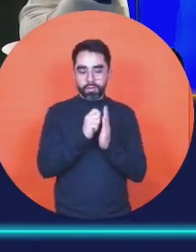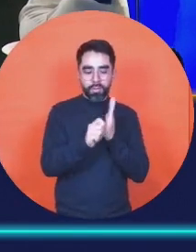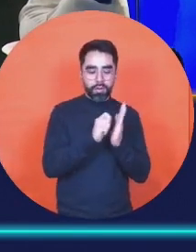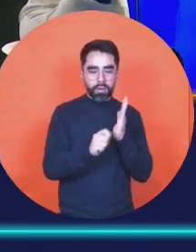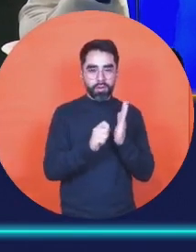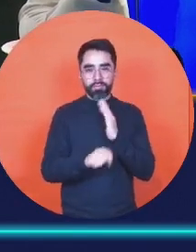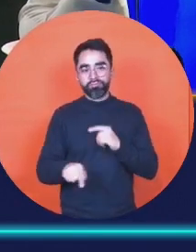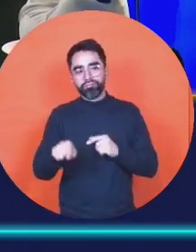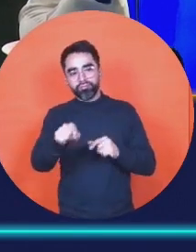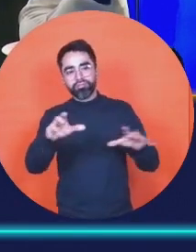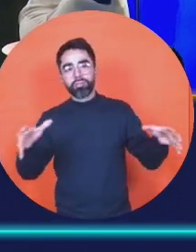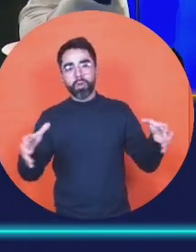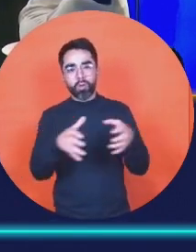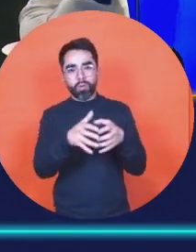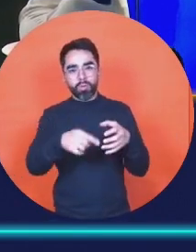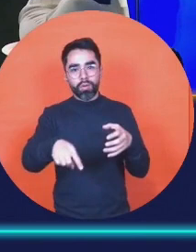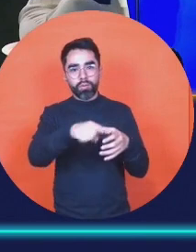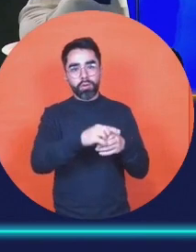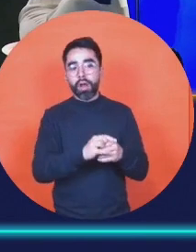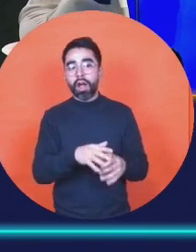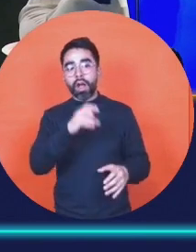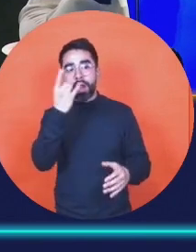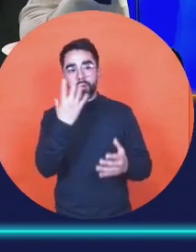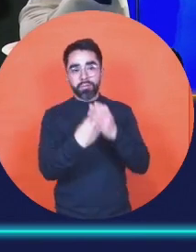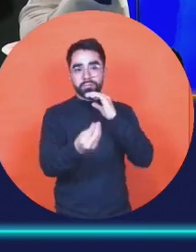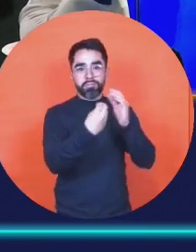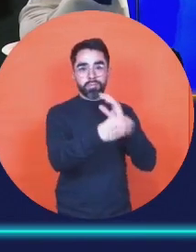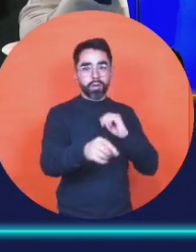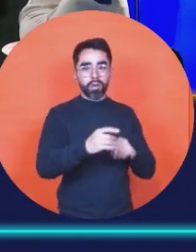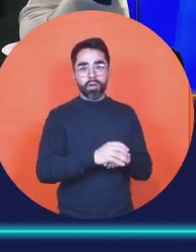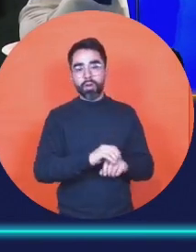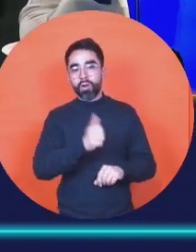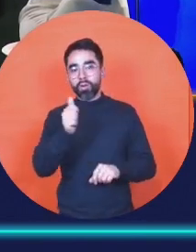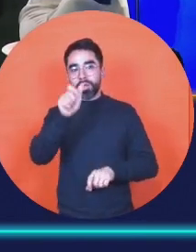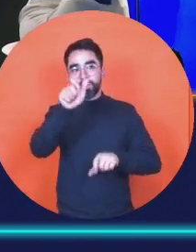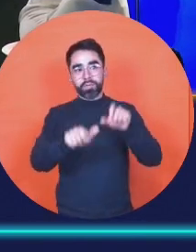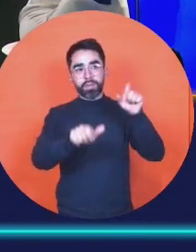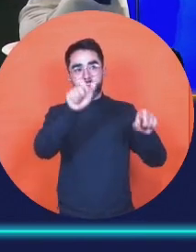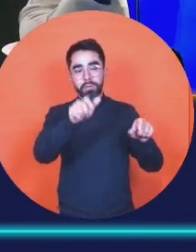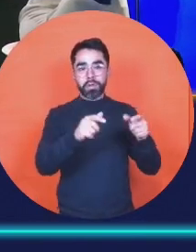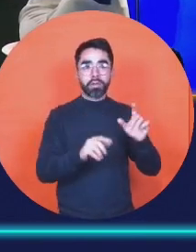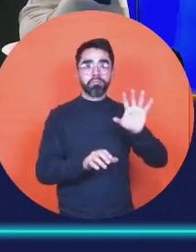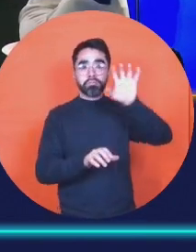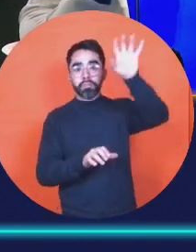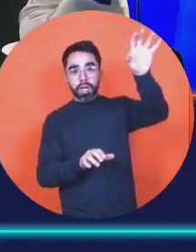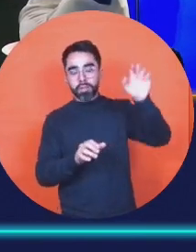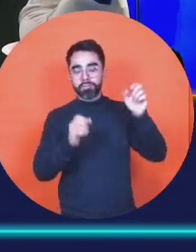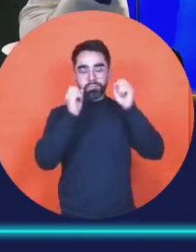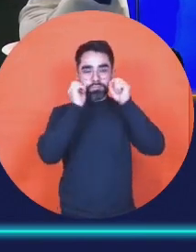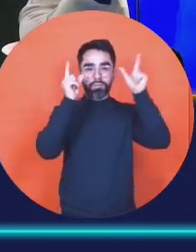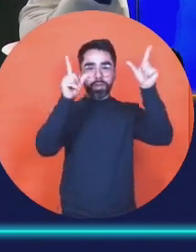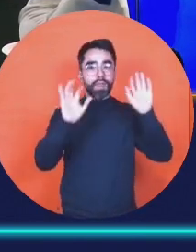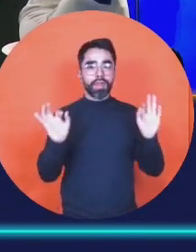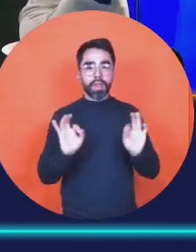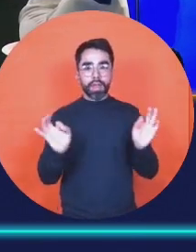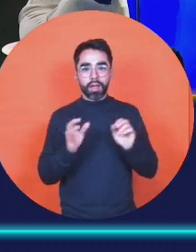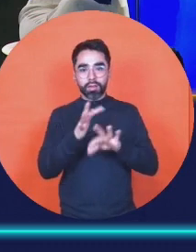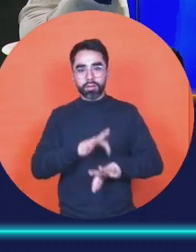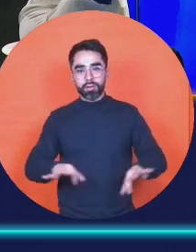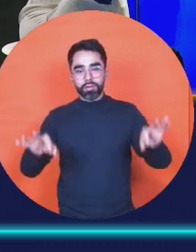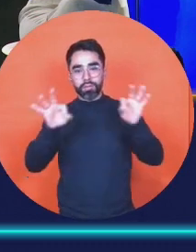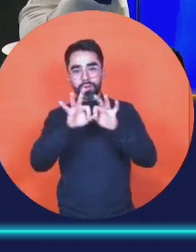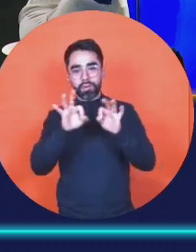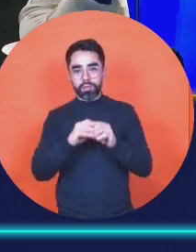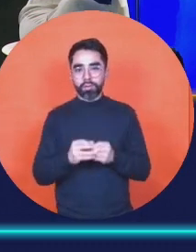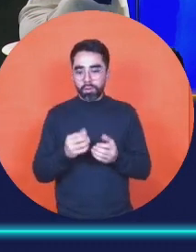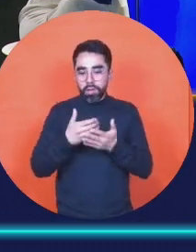equipo que cuando se van, los otros no se han despertado, lo ideal es que le dejen un mensaje a los otros, al menos con el update